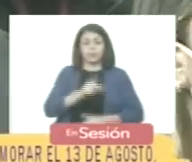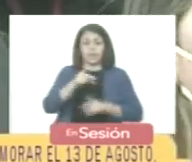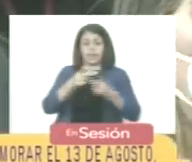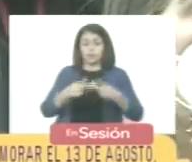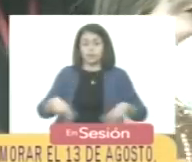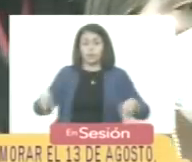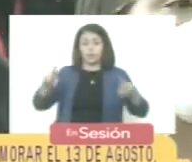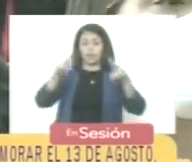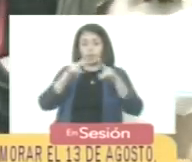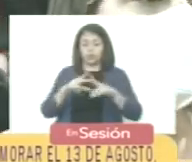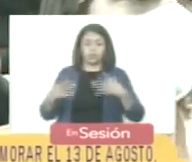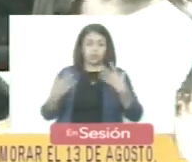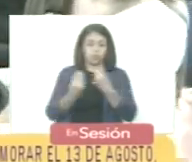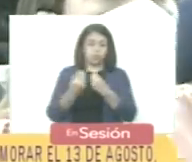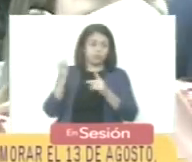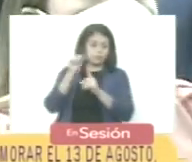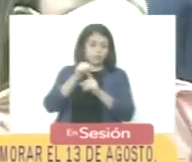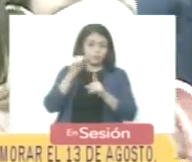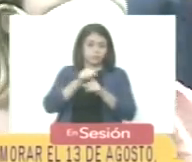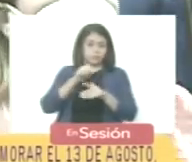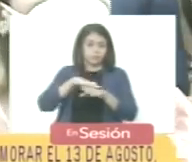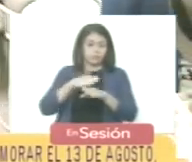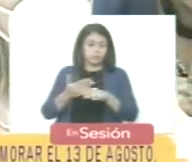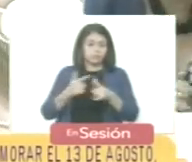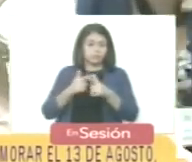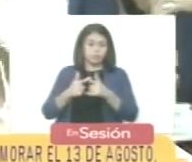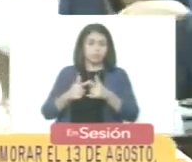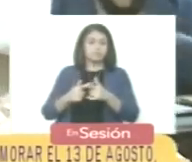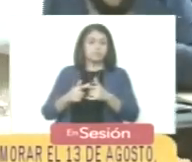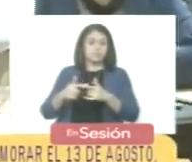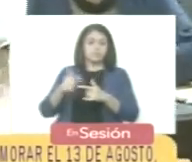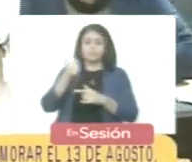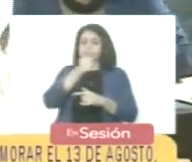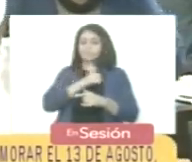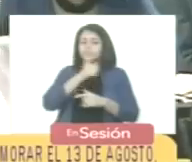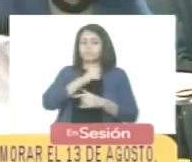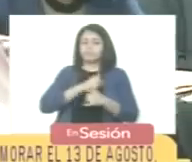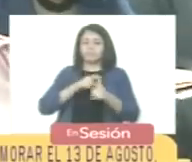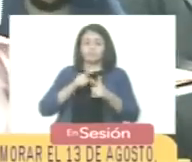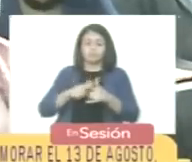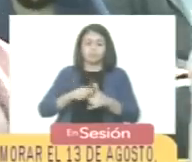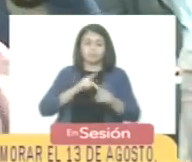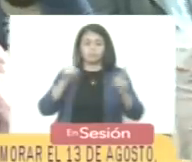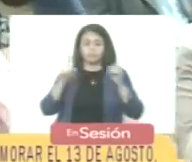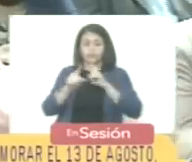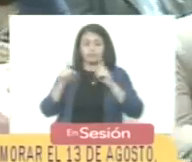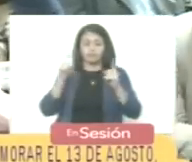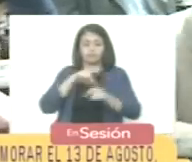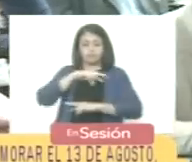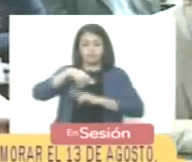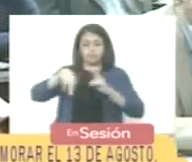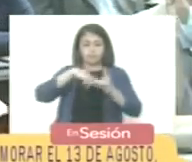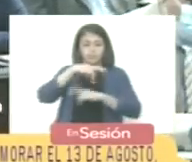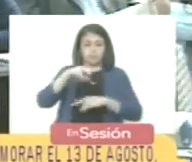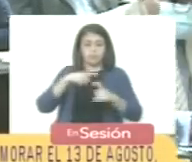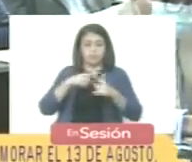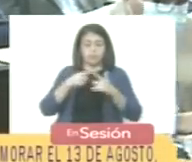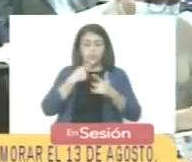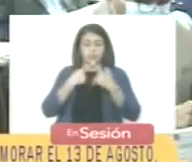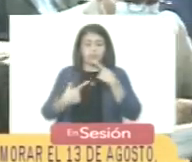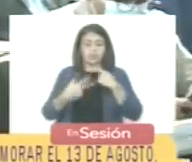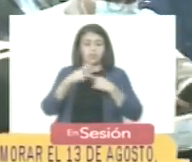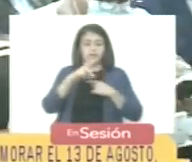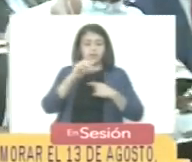valores, junto a la lucha por la perseverancia y la irreversibilidad de la revolución, como lo planteaba Robert